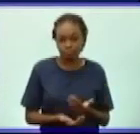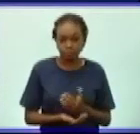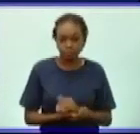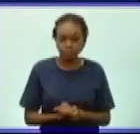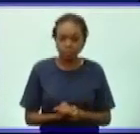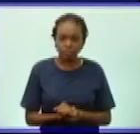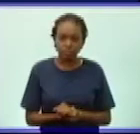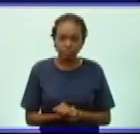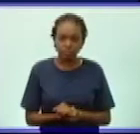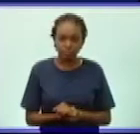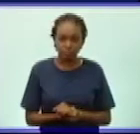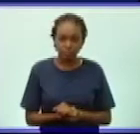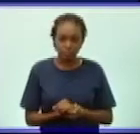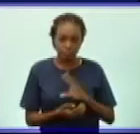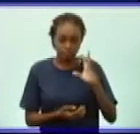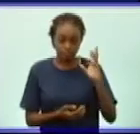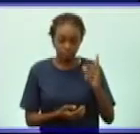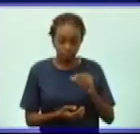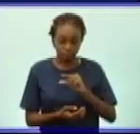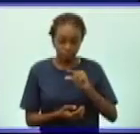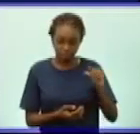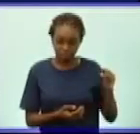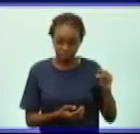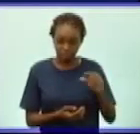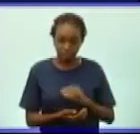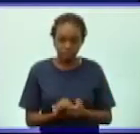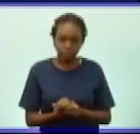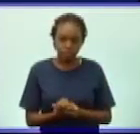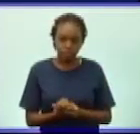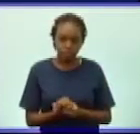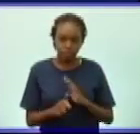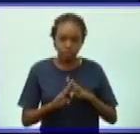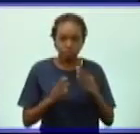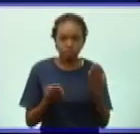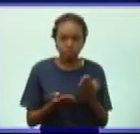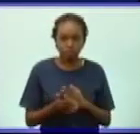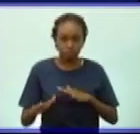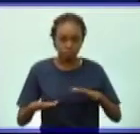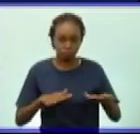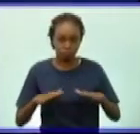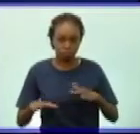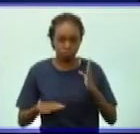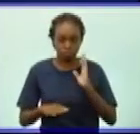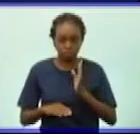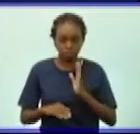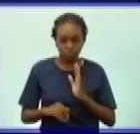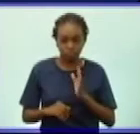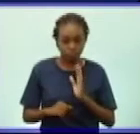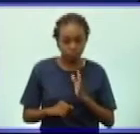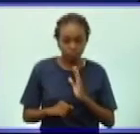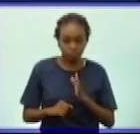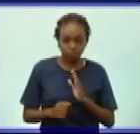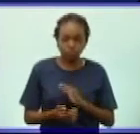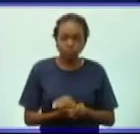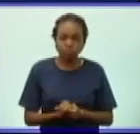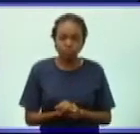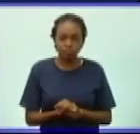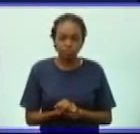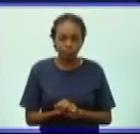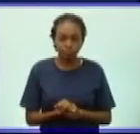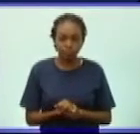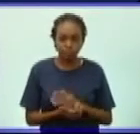caso de las ecuaciones, cualquier movimiento mecánico en línea recta y con valor